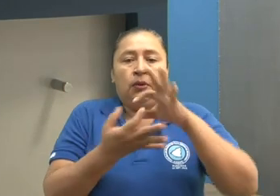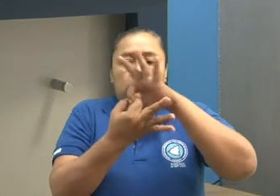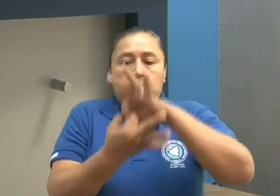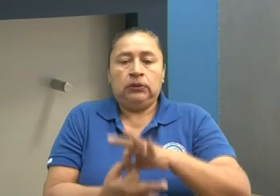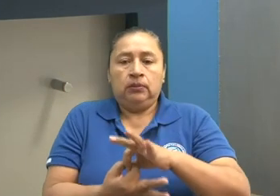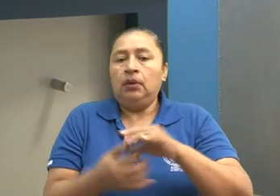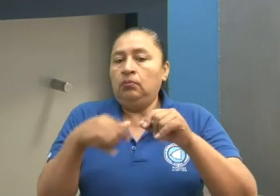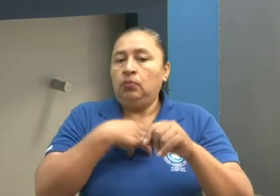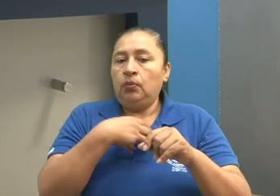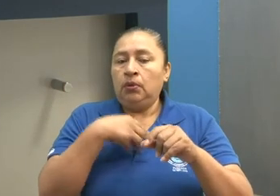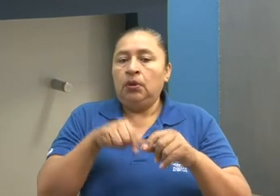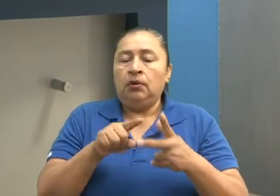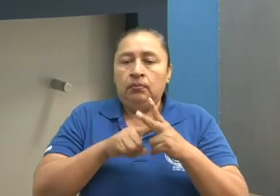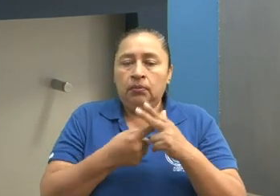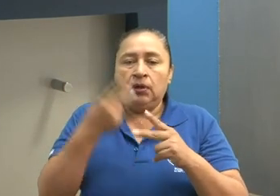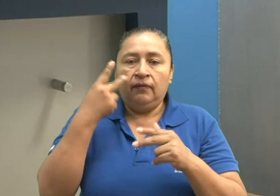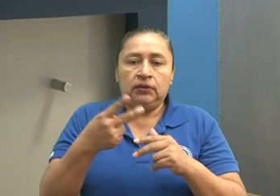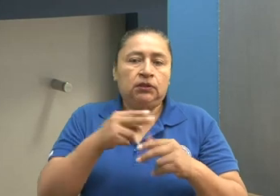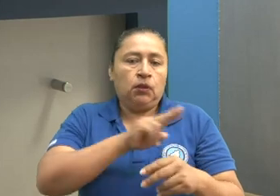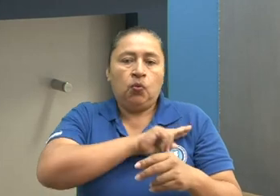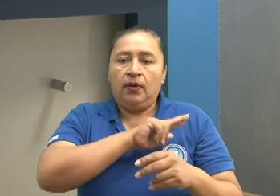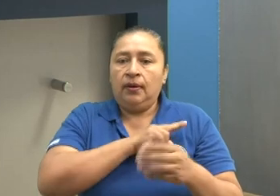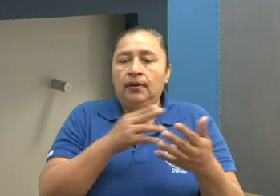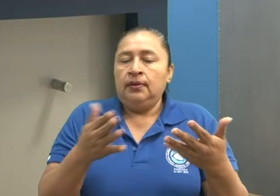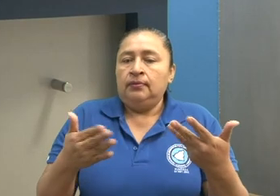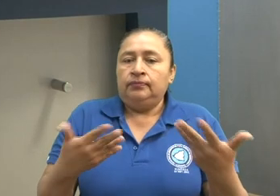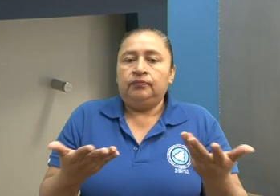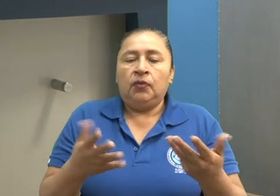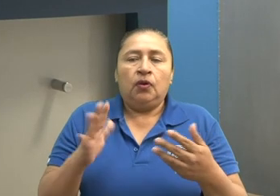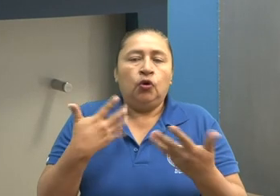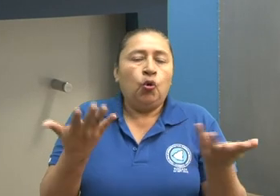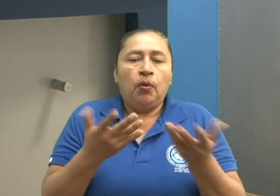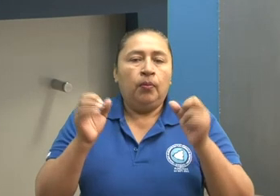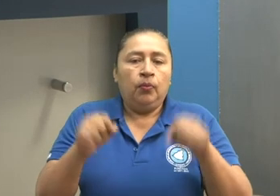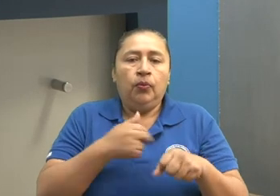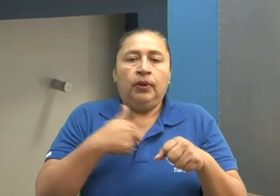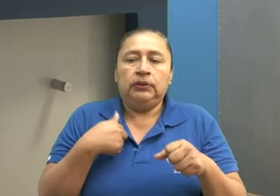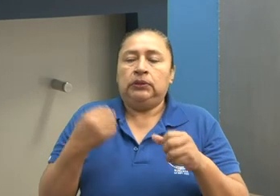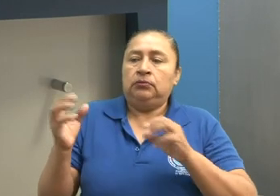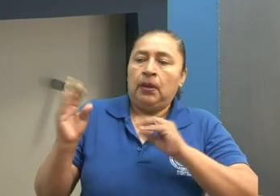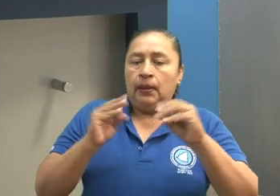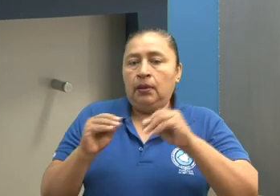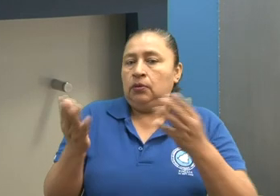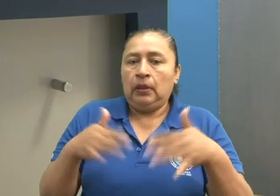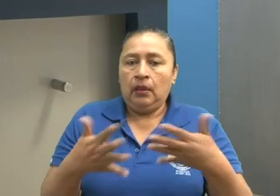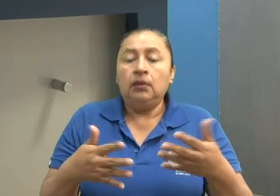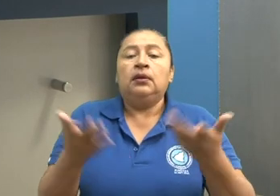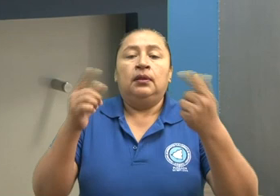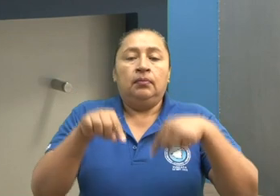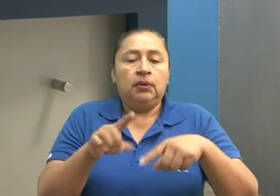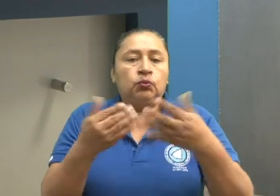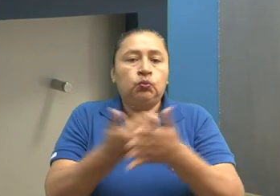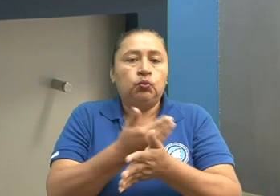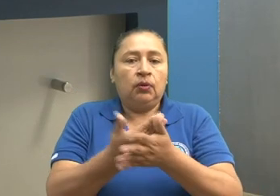mismo. Empieza a evidenciarse que no había ningún tipo de posibilidad dialogante y además de eso el Frente Sandinista